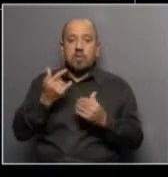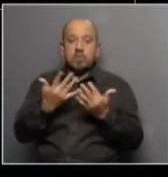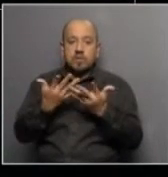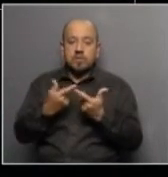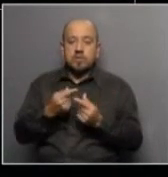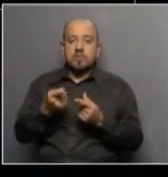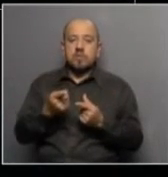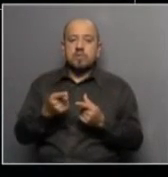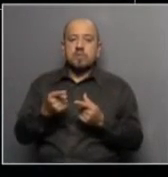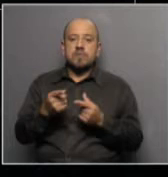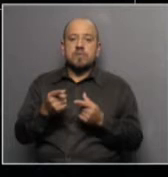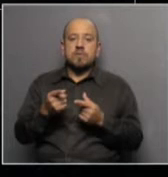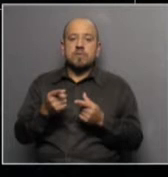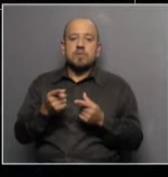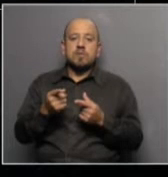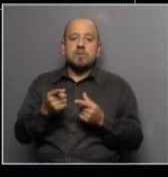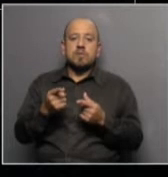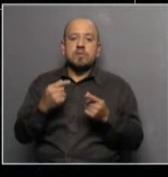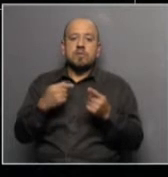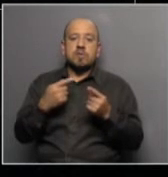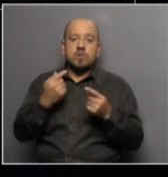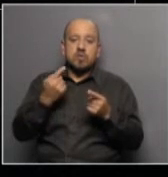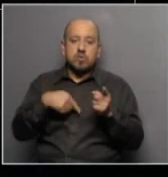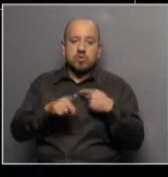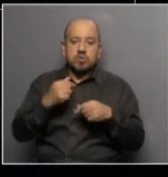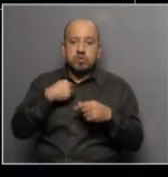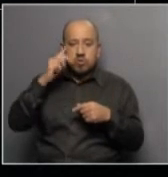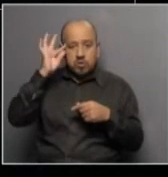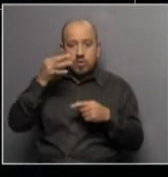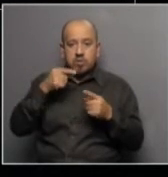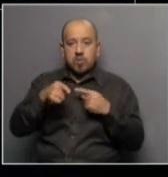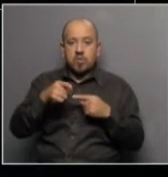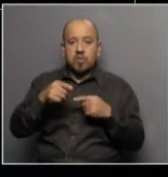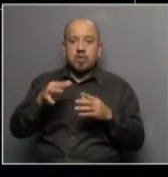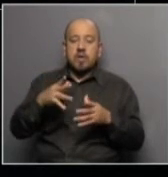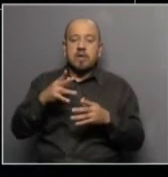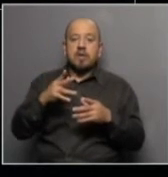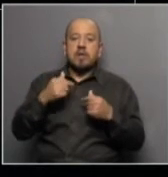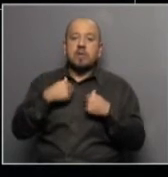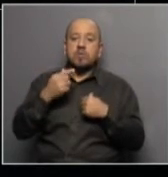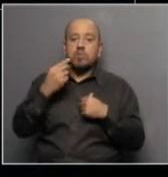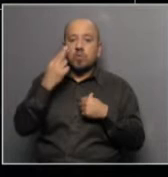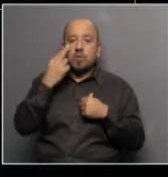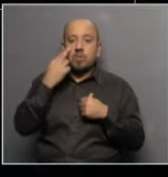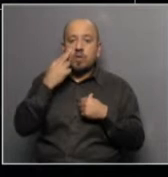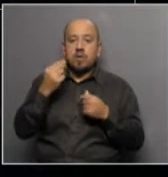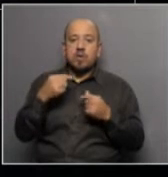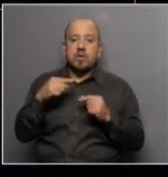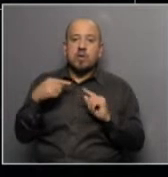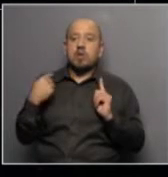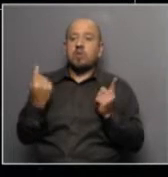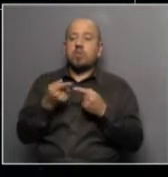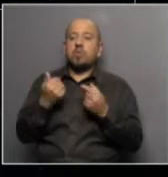ordenamiento. Bueno, yo creo que en definitiva el tema de la segregación territorial es un fenómeno que nos afecta y nos interpela a